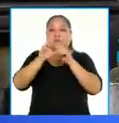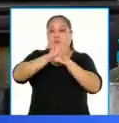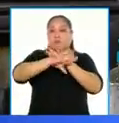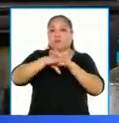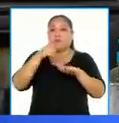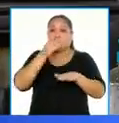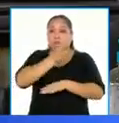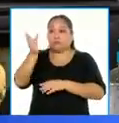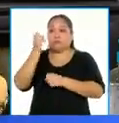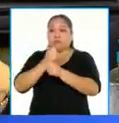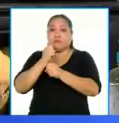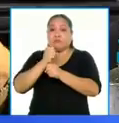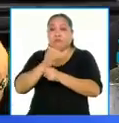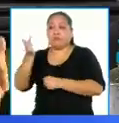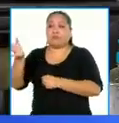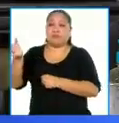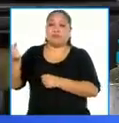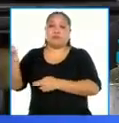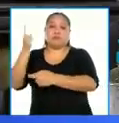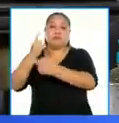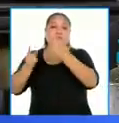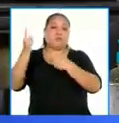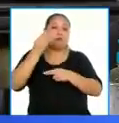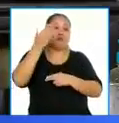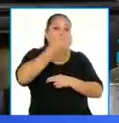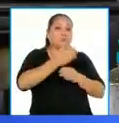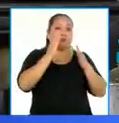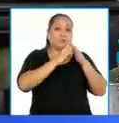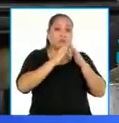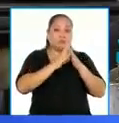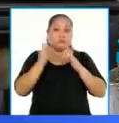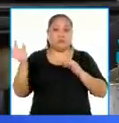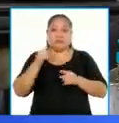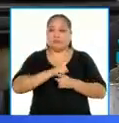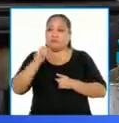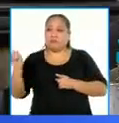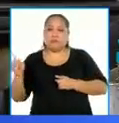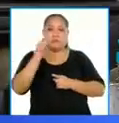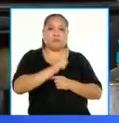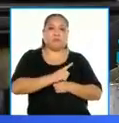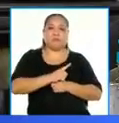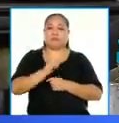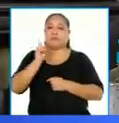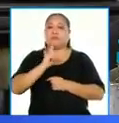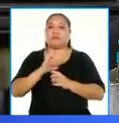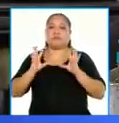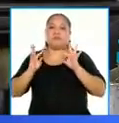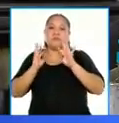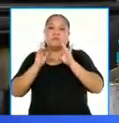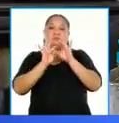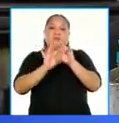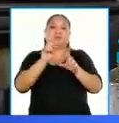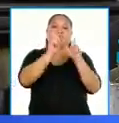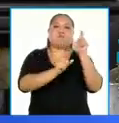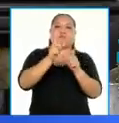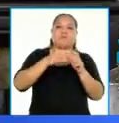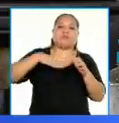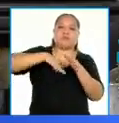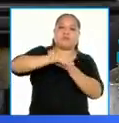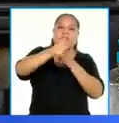a trabajar y nos desplazamos para retornar a casa, evitar las aglomeraciones de